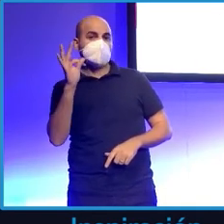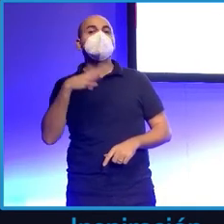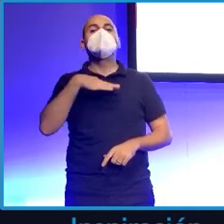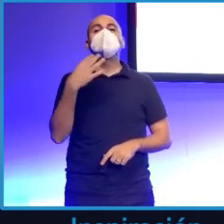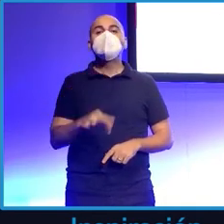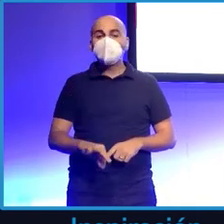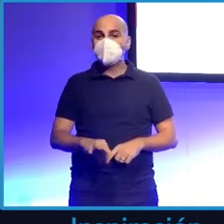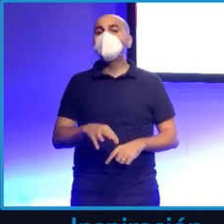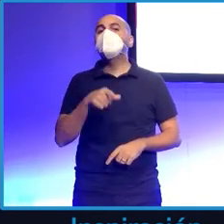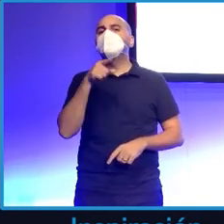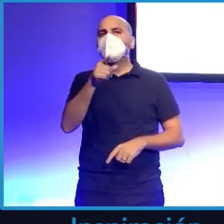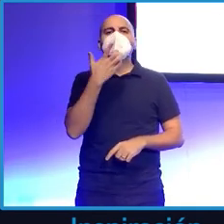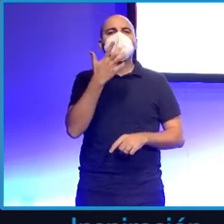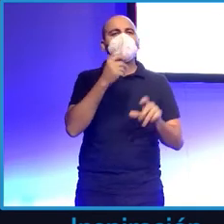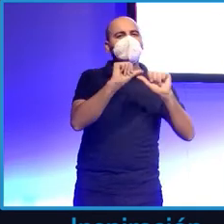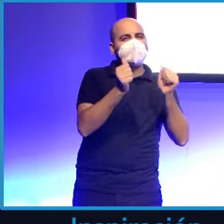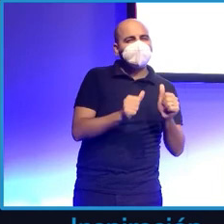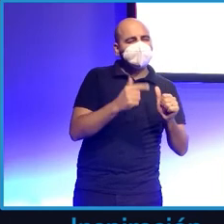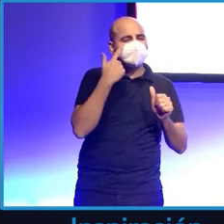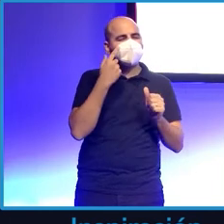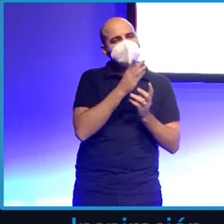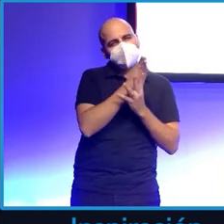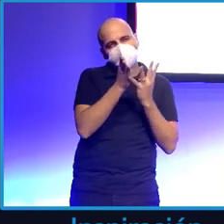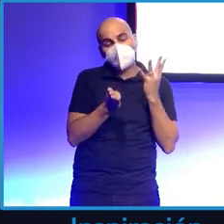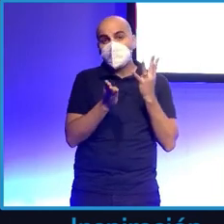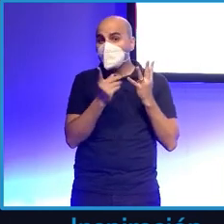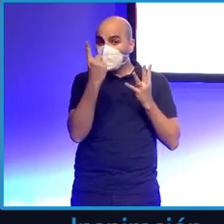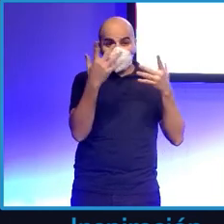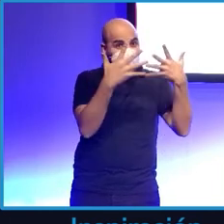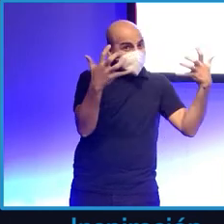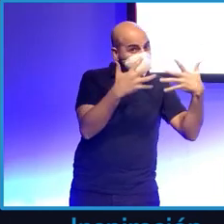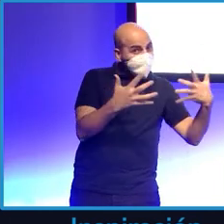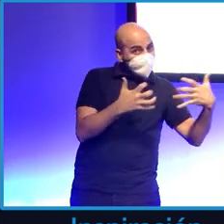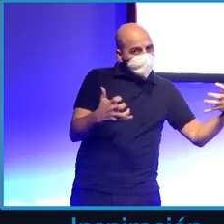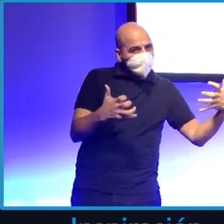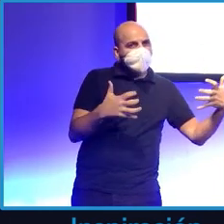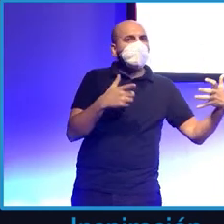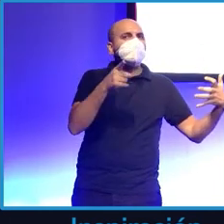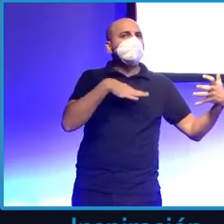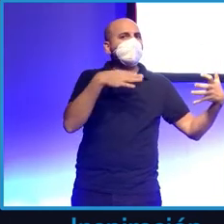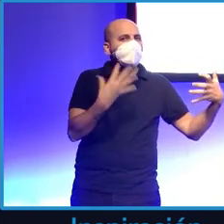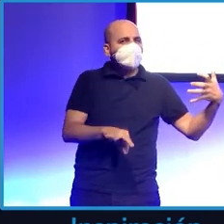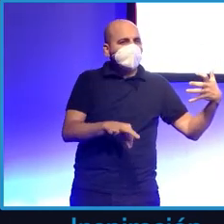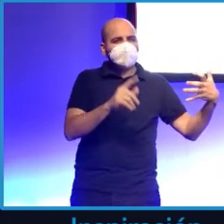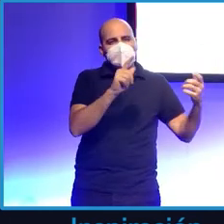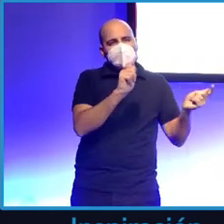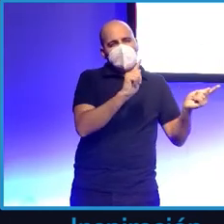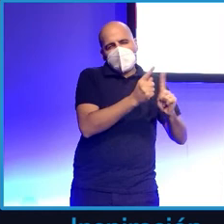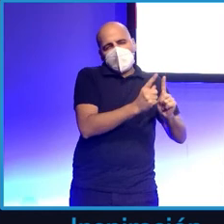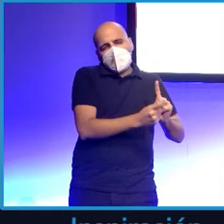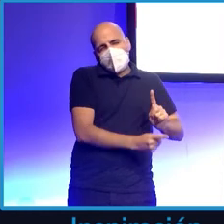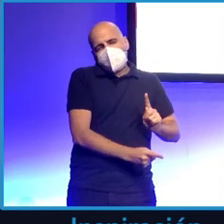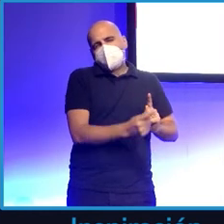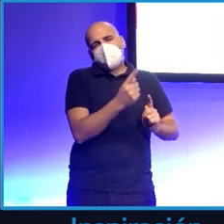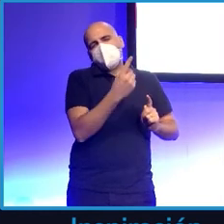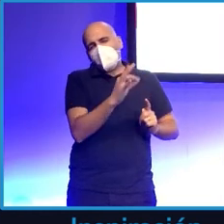se llama formato spin tax en es que en la que dio un texto puede sacar a lo mejor pues 50 a 100 200 300 variaciones solamente